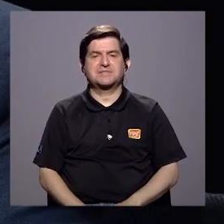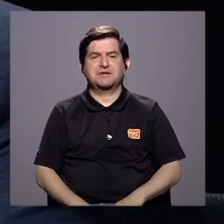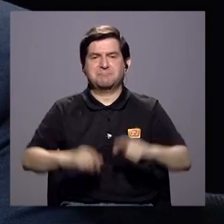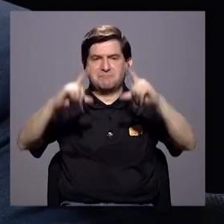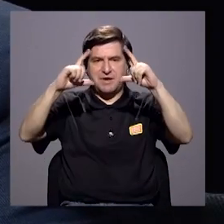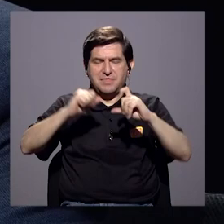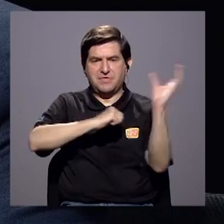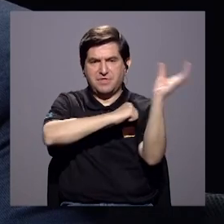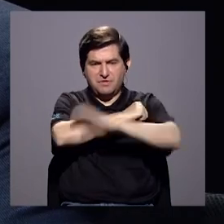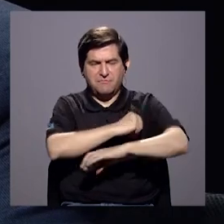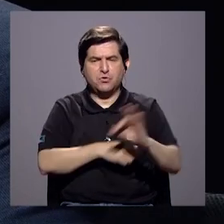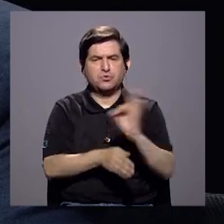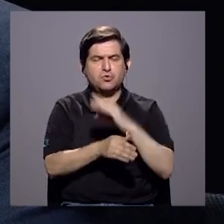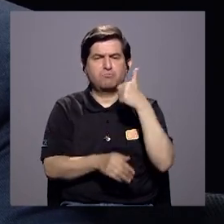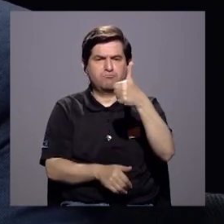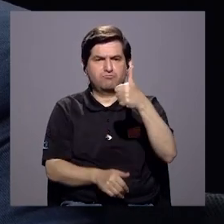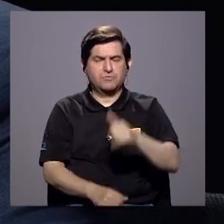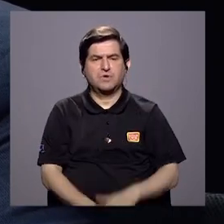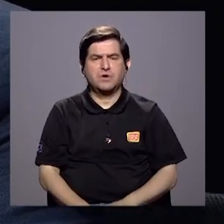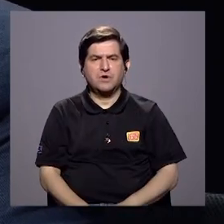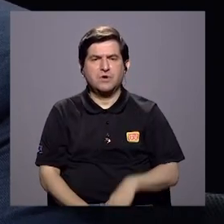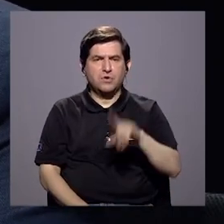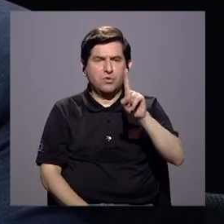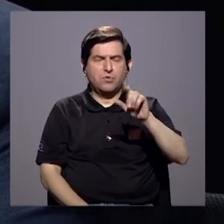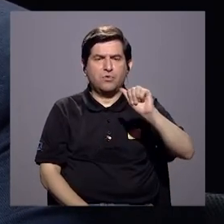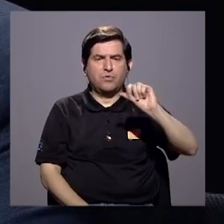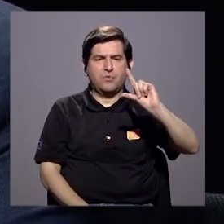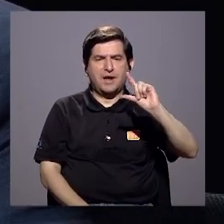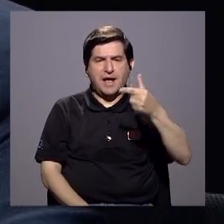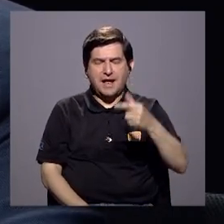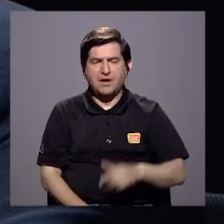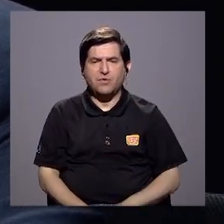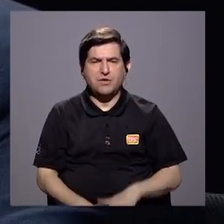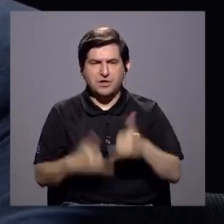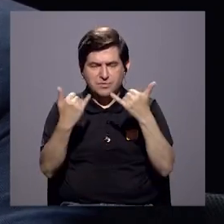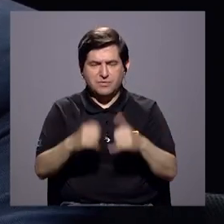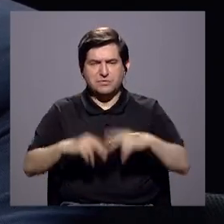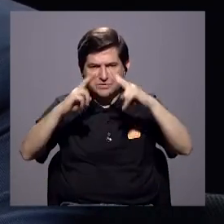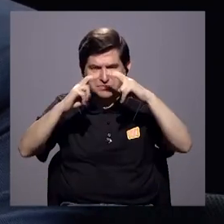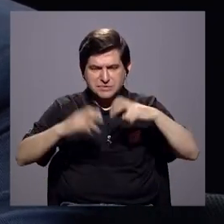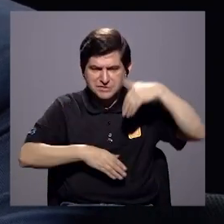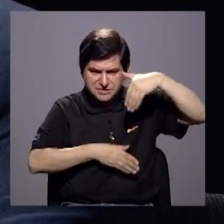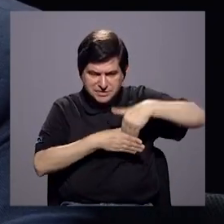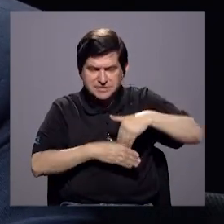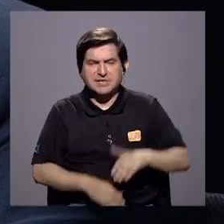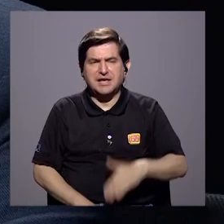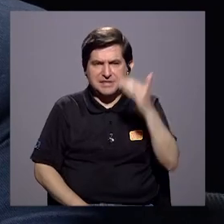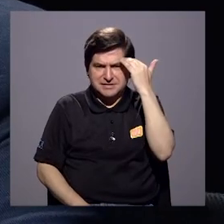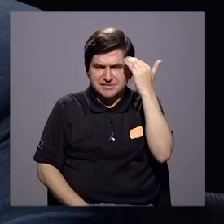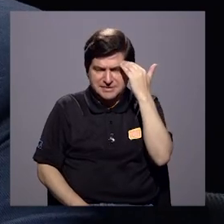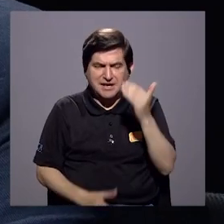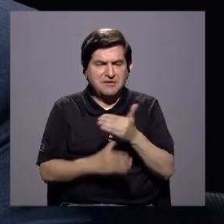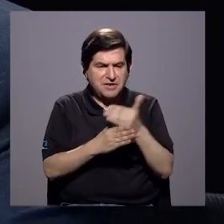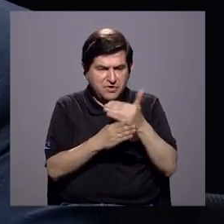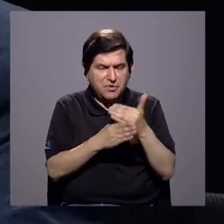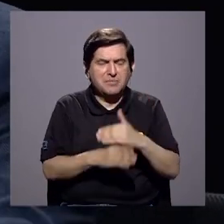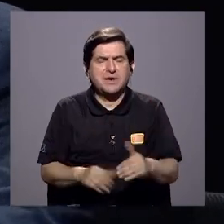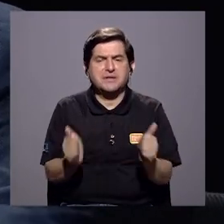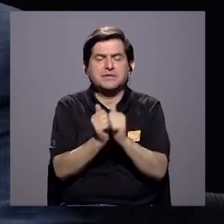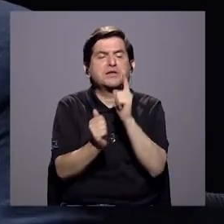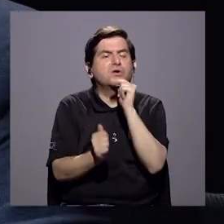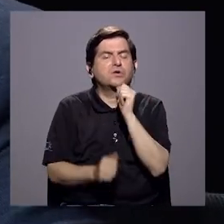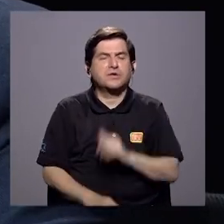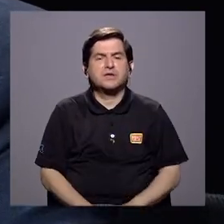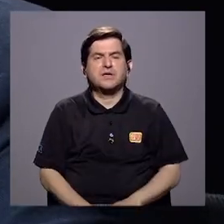fotomultas funciones mente con un algoritmo que es auditado entonces sabemos cómo se tratan estos datos personales con quién se comparten